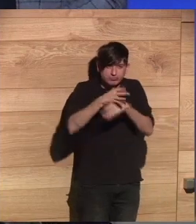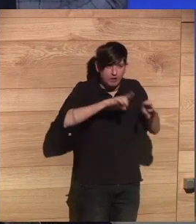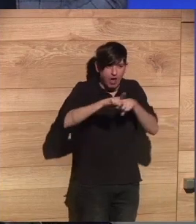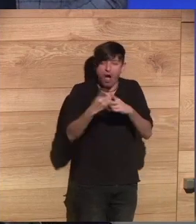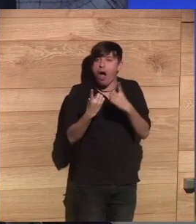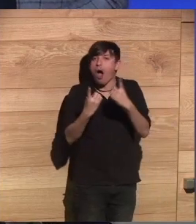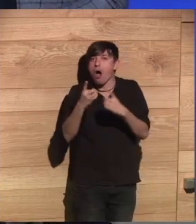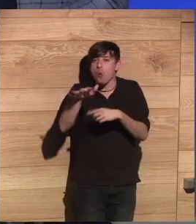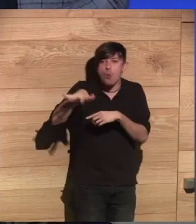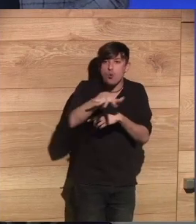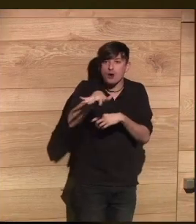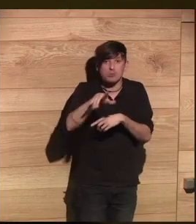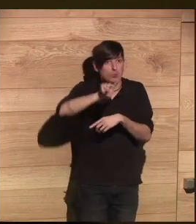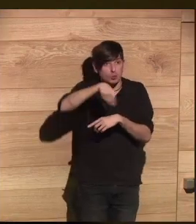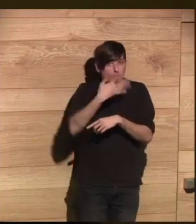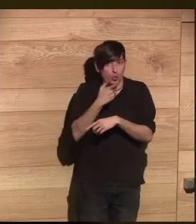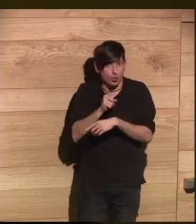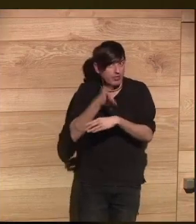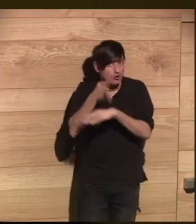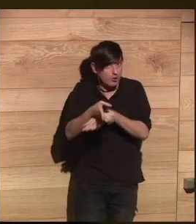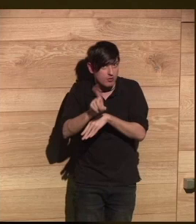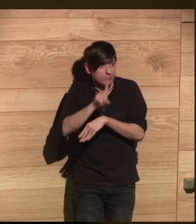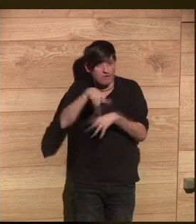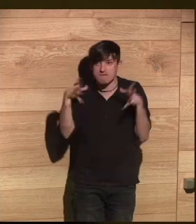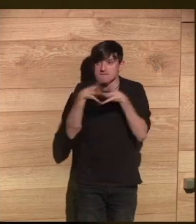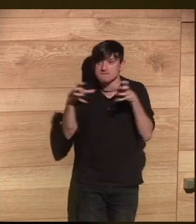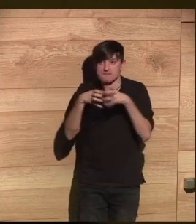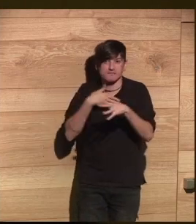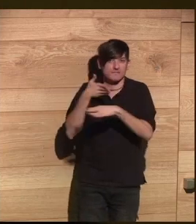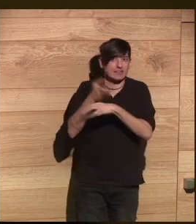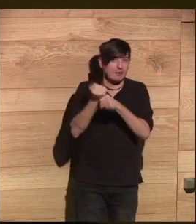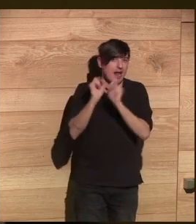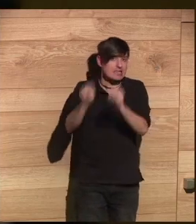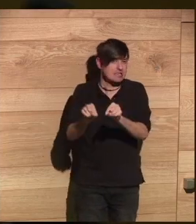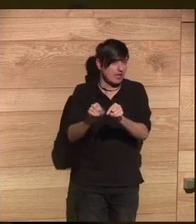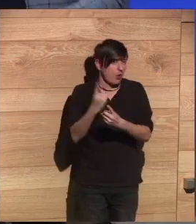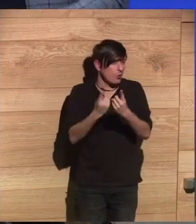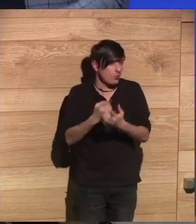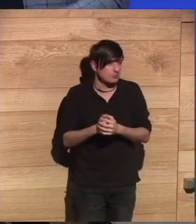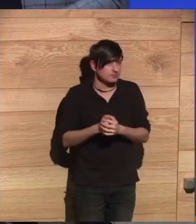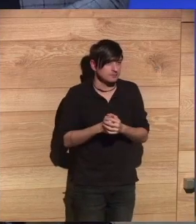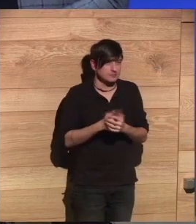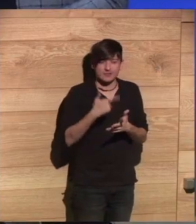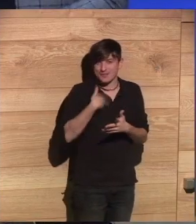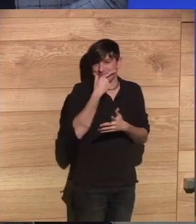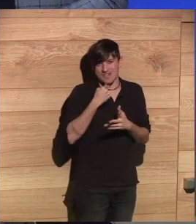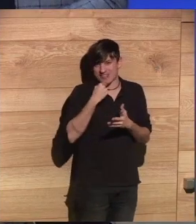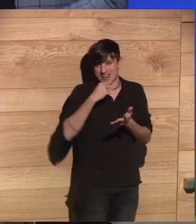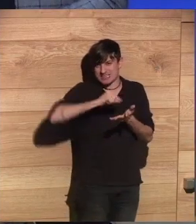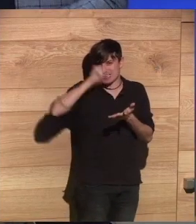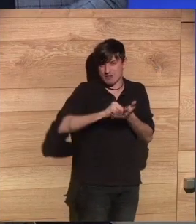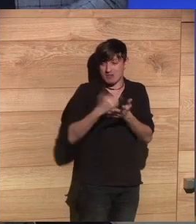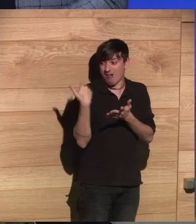no hayan estado que estén deseando de trabajar allí? Muchas gracias. Pues yo lo tengo muy fácil y rápido porque